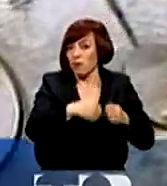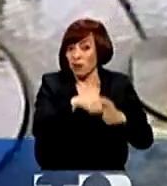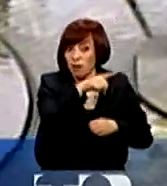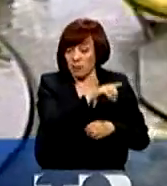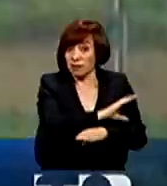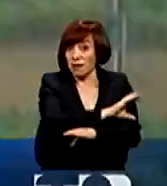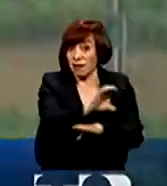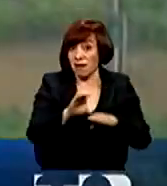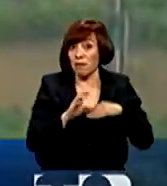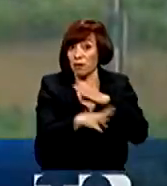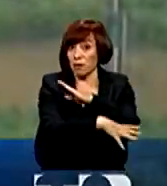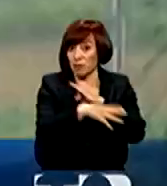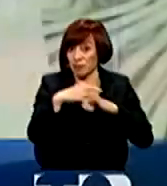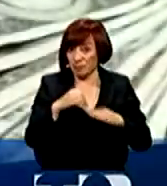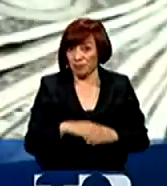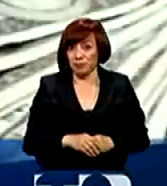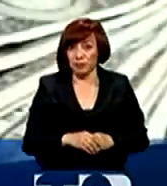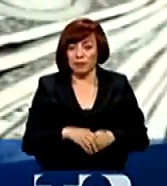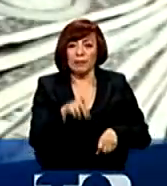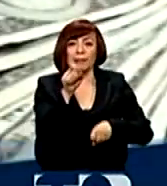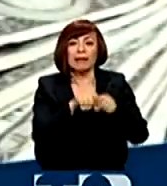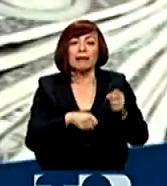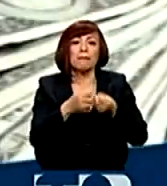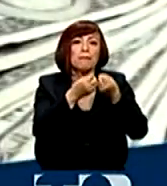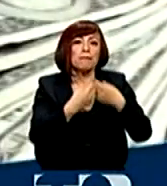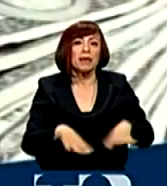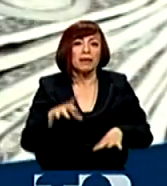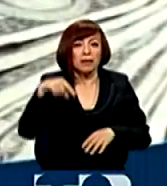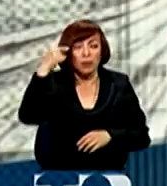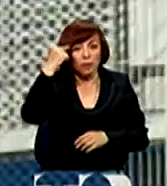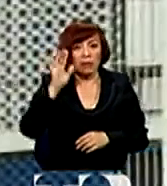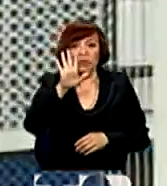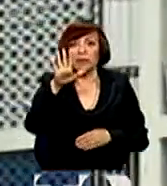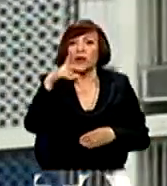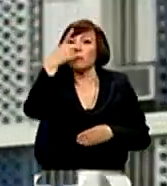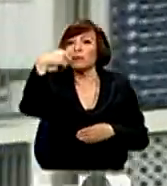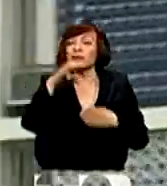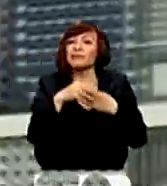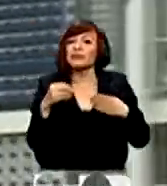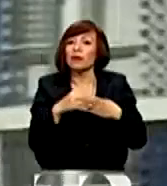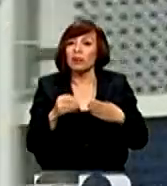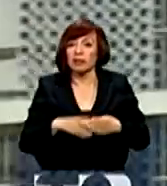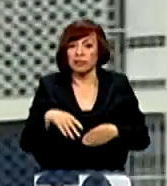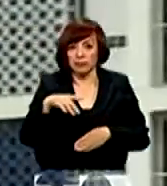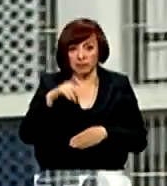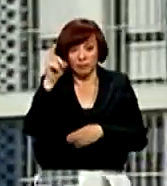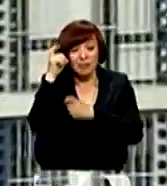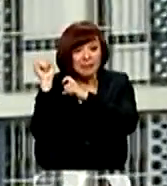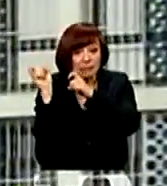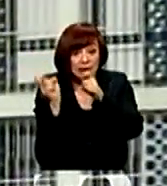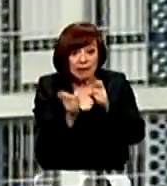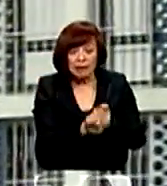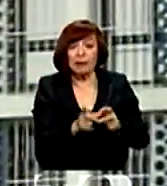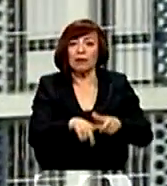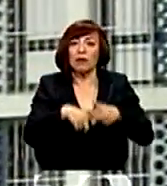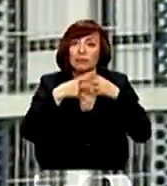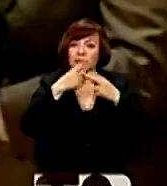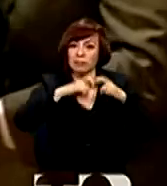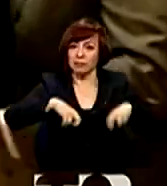petrolero Singue. El perjuicio al Estado fue de 5 millones de dólares y la Fiscalía analizaba abrir una investigación por